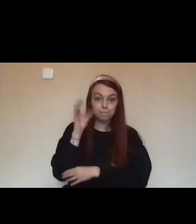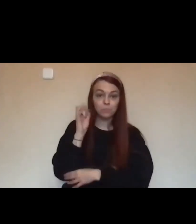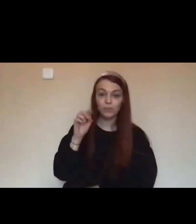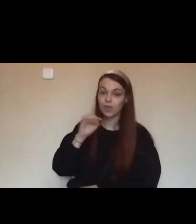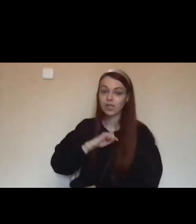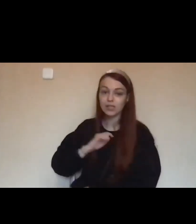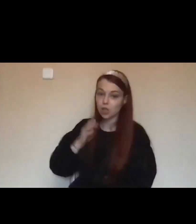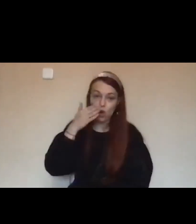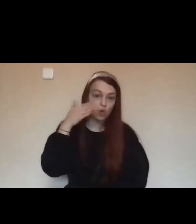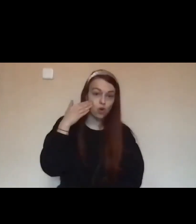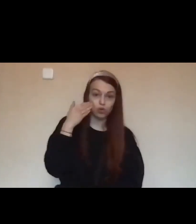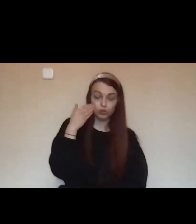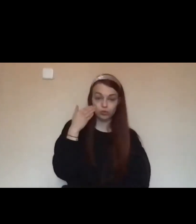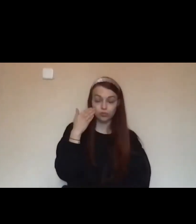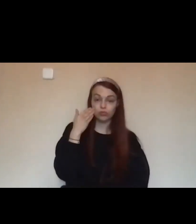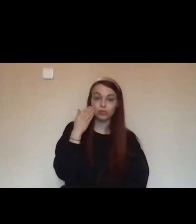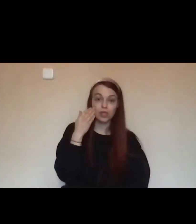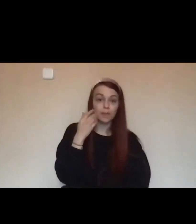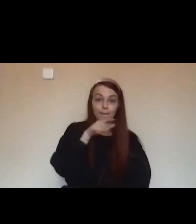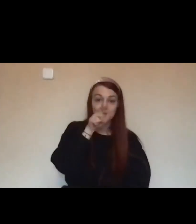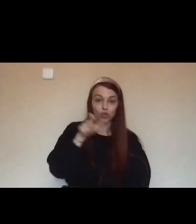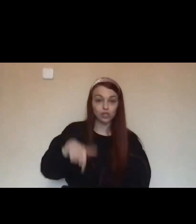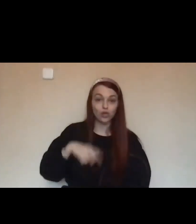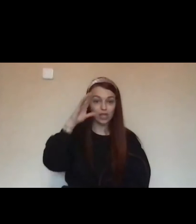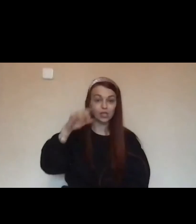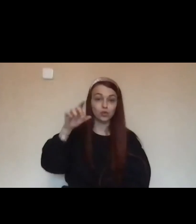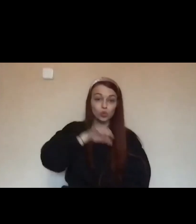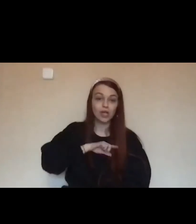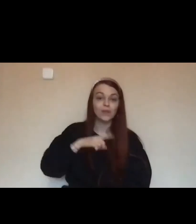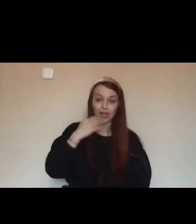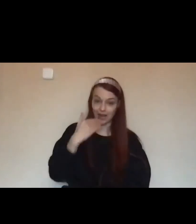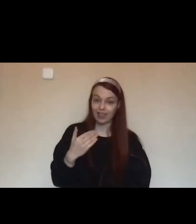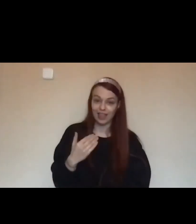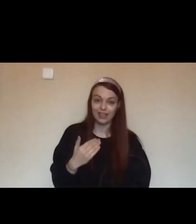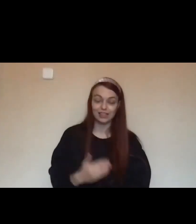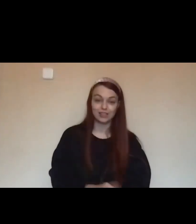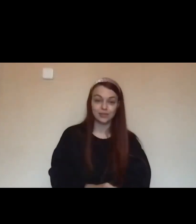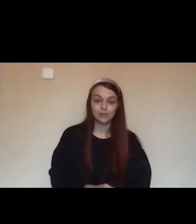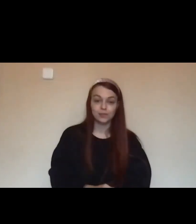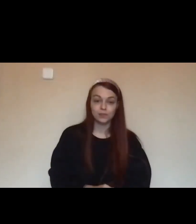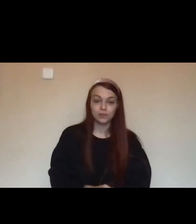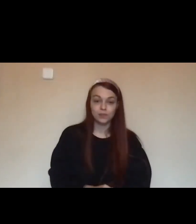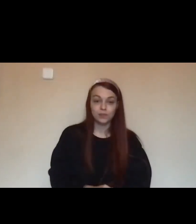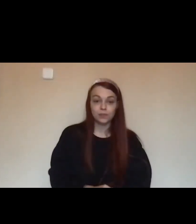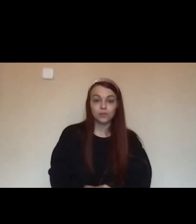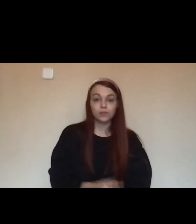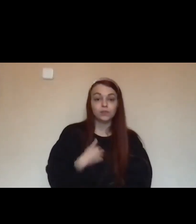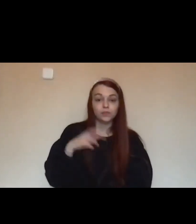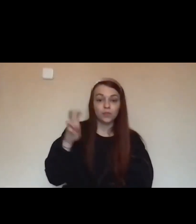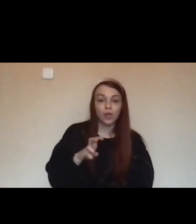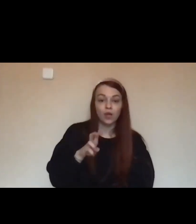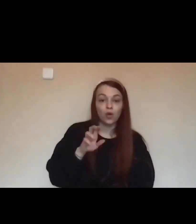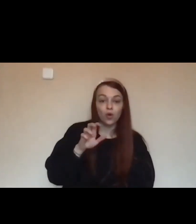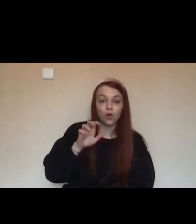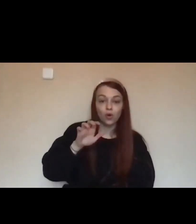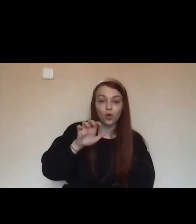todos los que venéis a escucharme hoy esta presentación. Vengo de ENAD, la